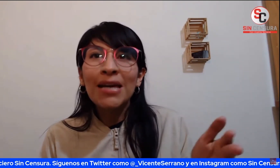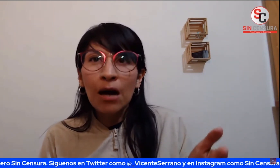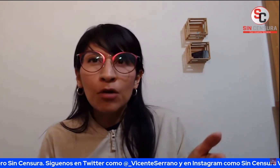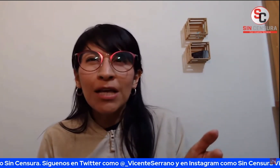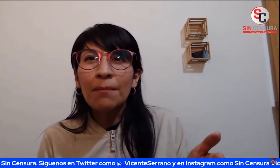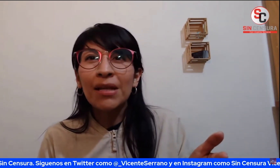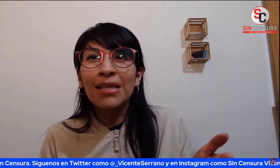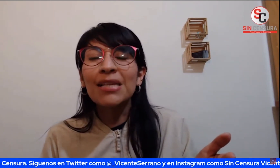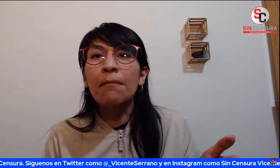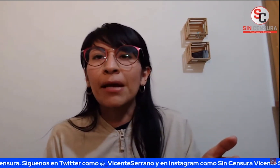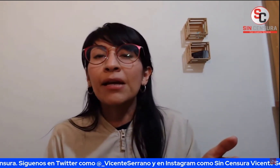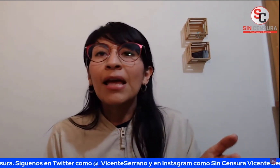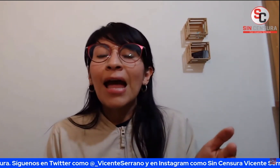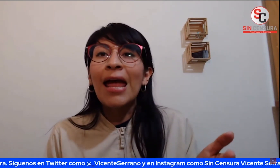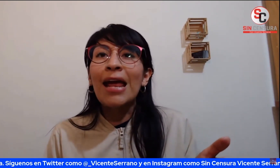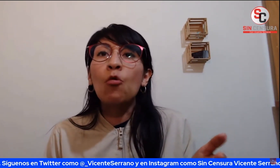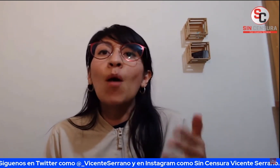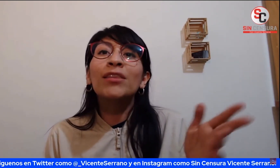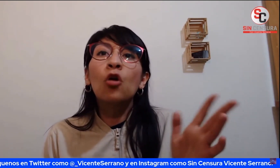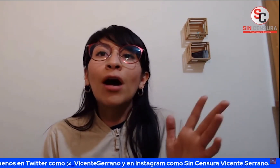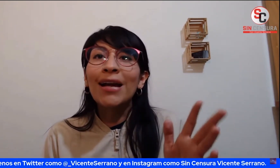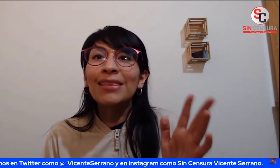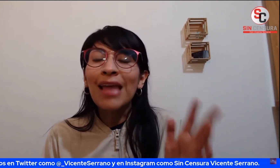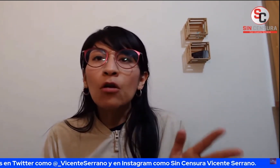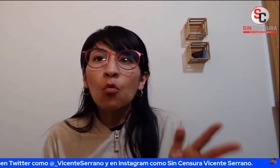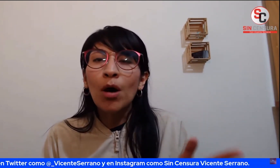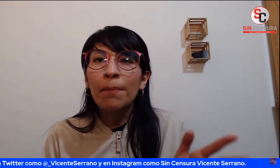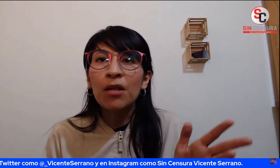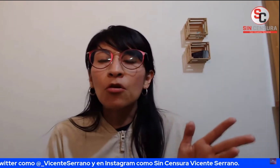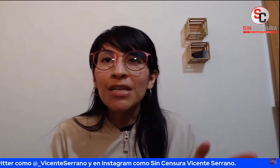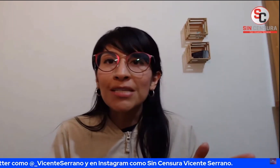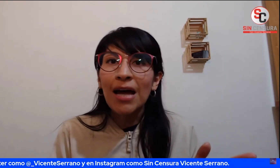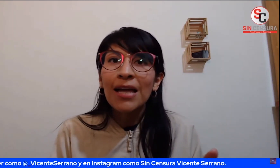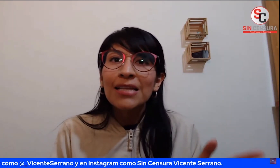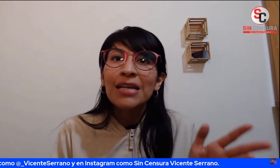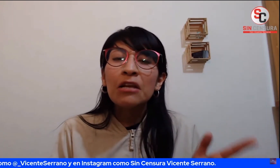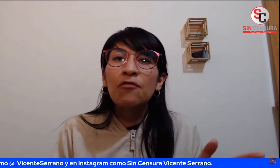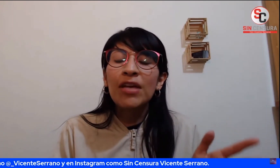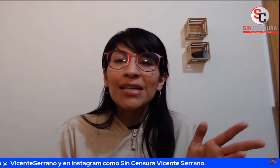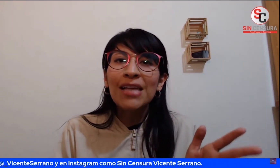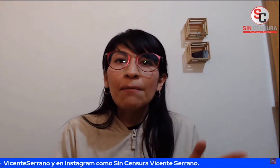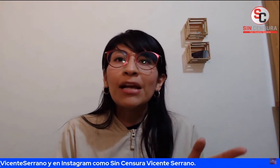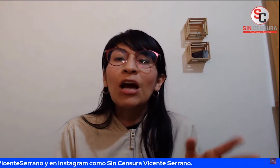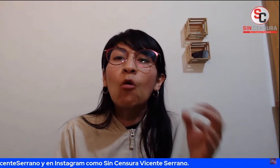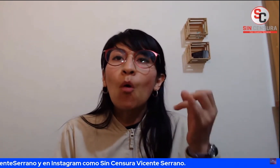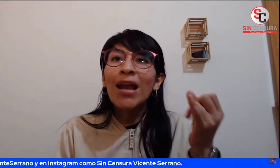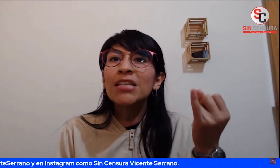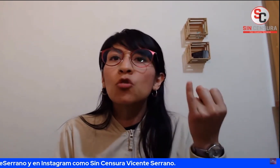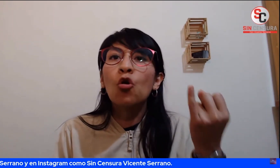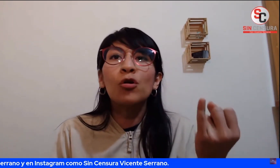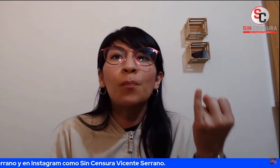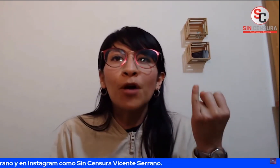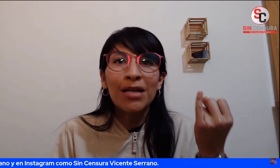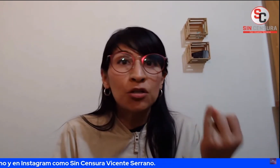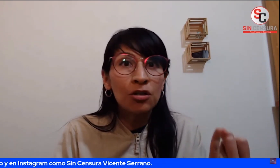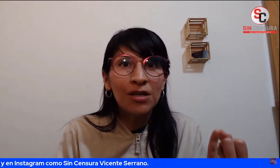no implica únicamente saber cuánto gana tal o cual periodista, significa saber cuáles